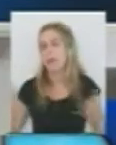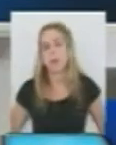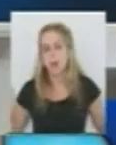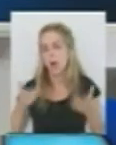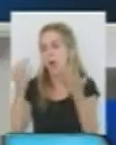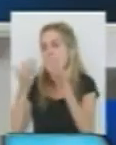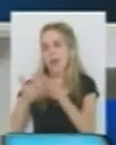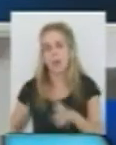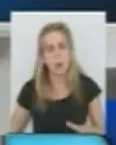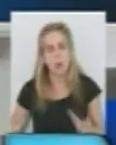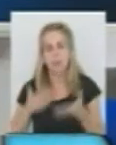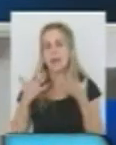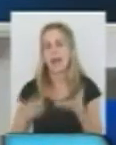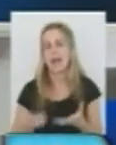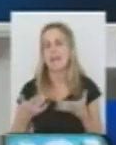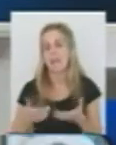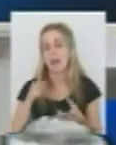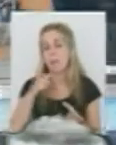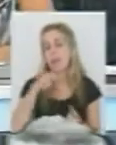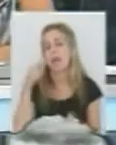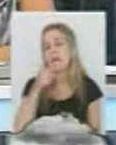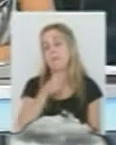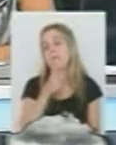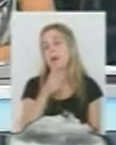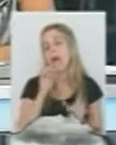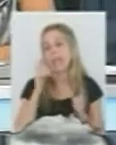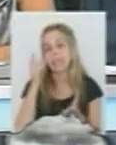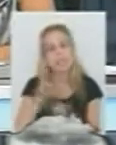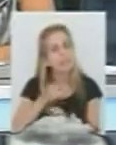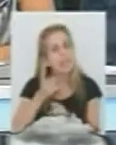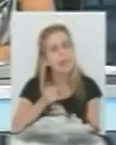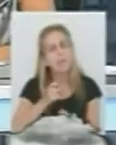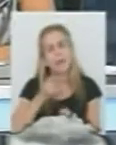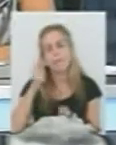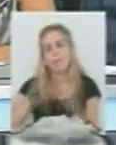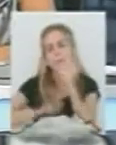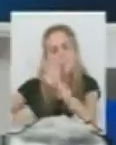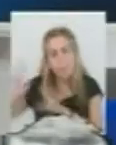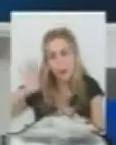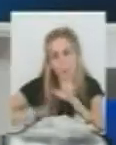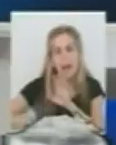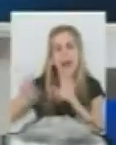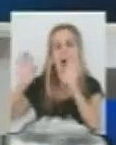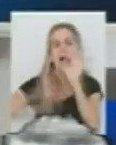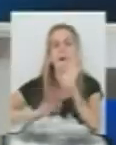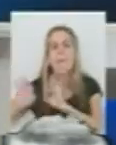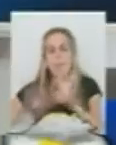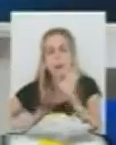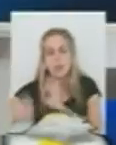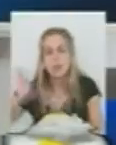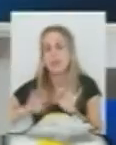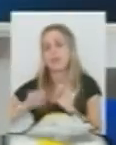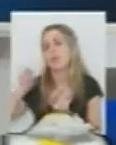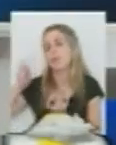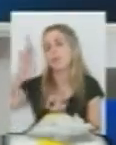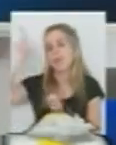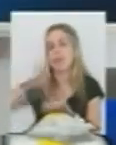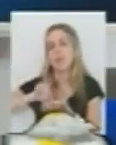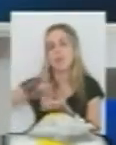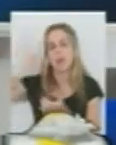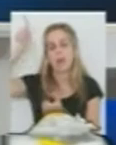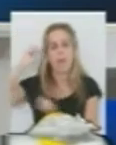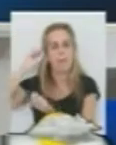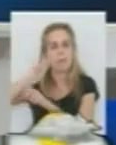y pasaban de largo. Ese fue el argumento. Che, qué argumento. Un argumento sólido, ¿no? Robusto, lo que se